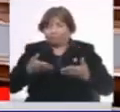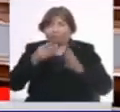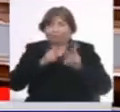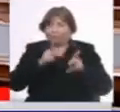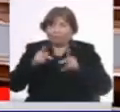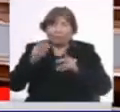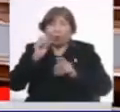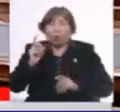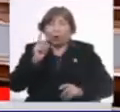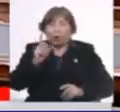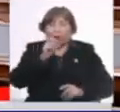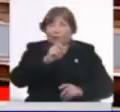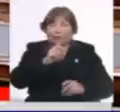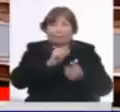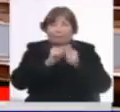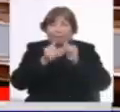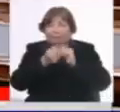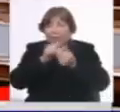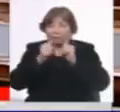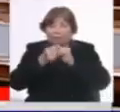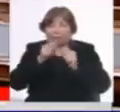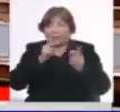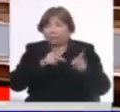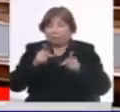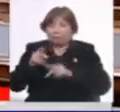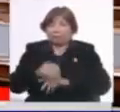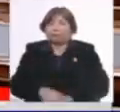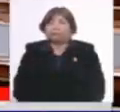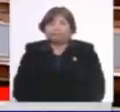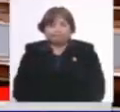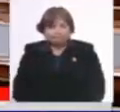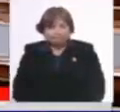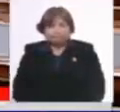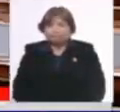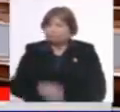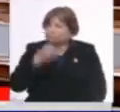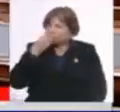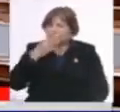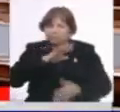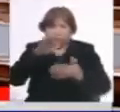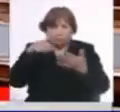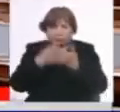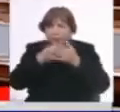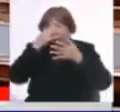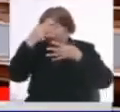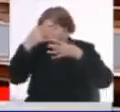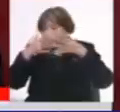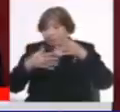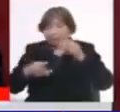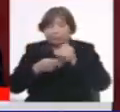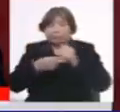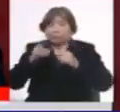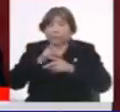plan. ¿O cada vez que se cambia un ministro, se cambia el plan? Bueno, el plan general sobre la